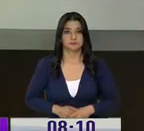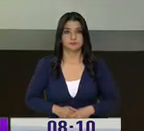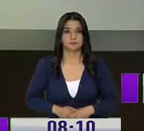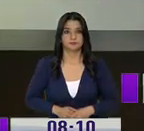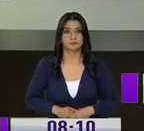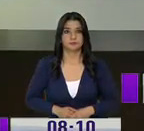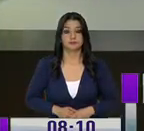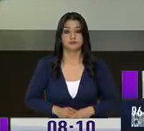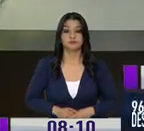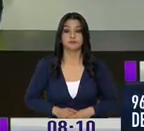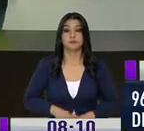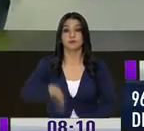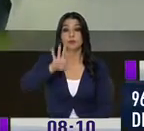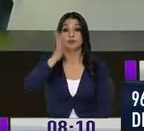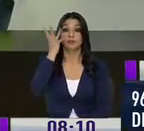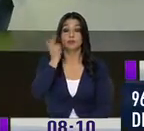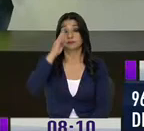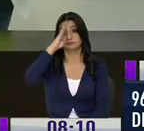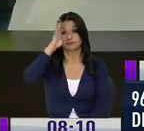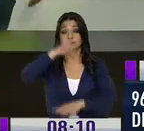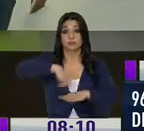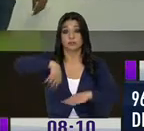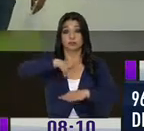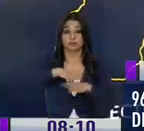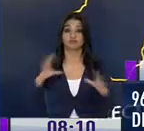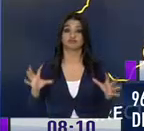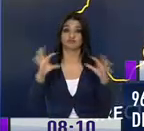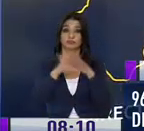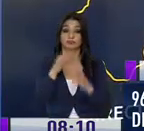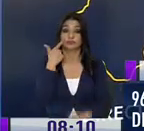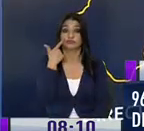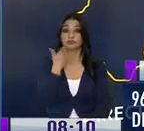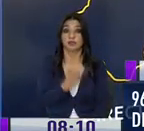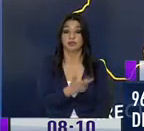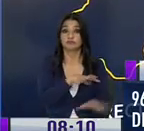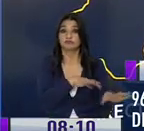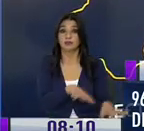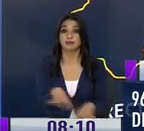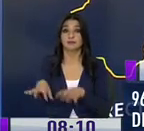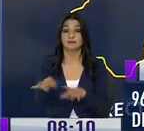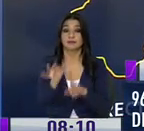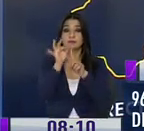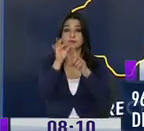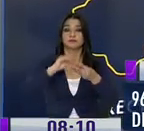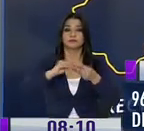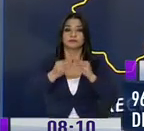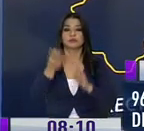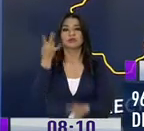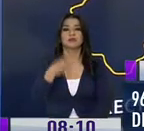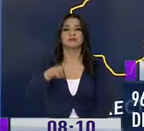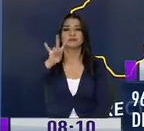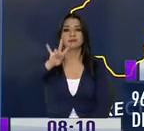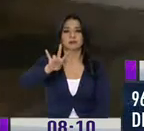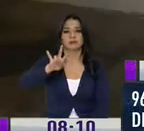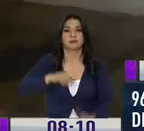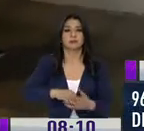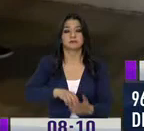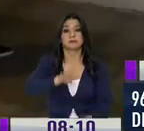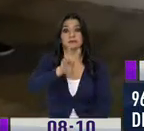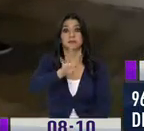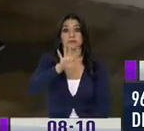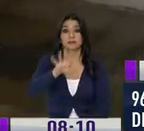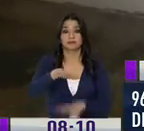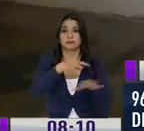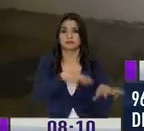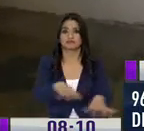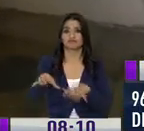4 días le tomó ejecutar a la Policía Nacional en coordinación con la Fiscalía la Operación Jaque Mate 17. 23 operativos